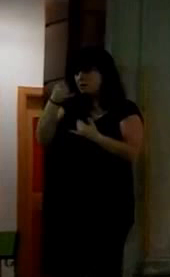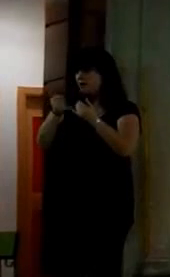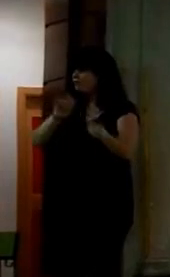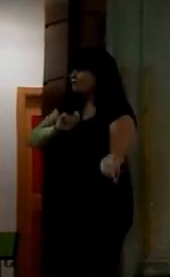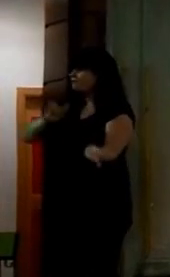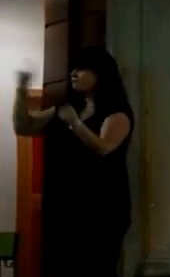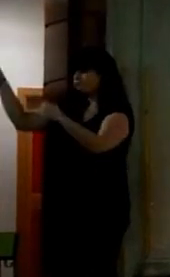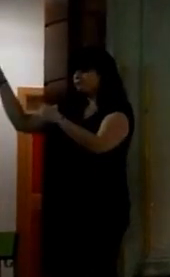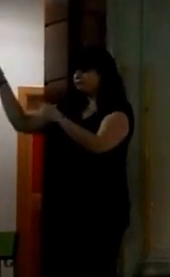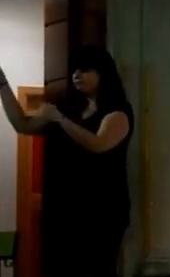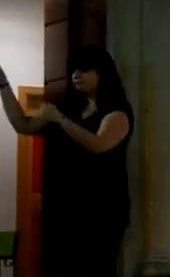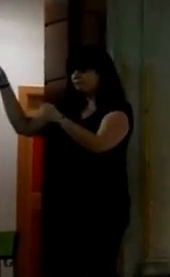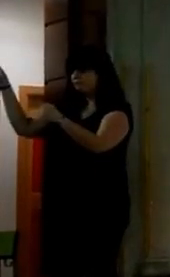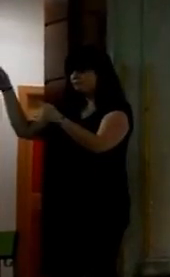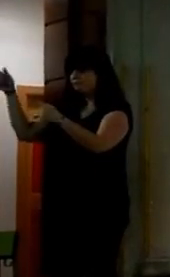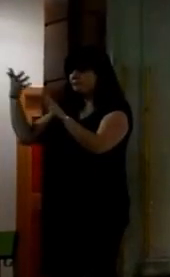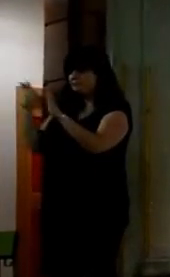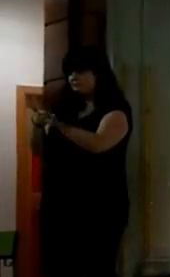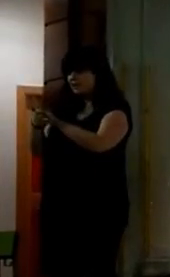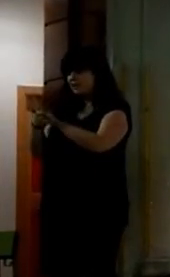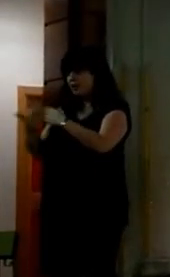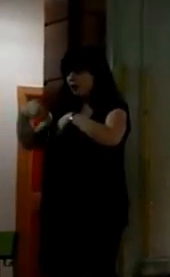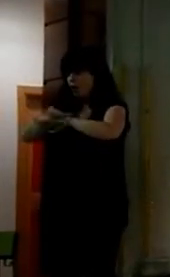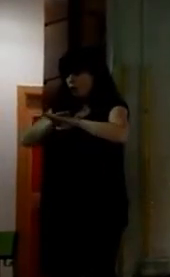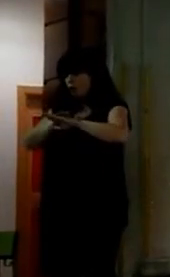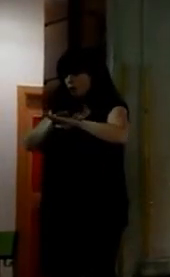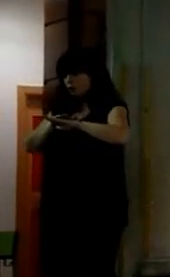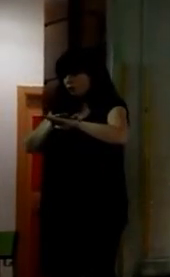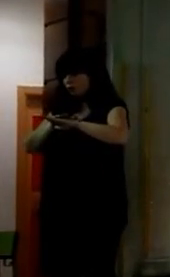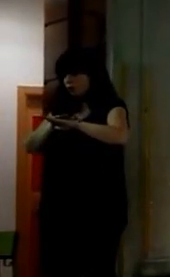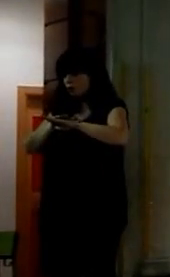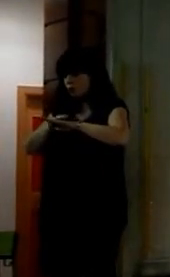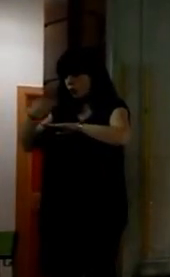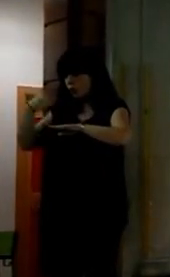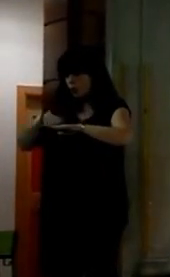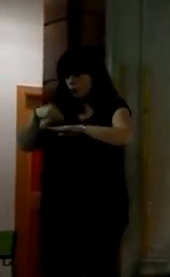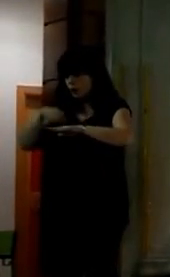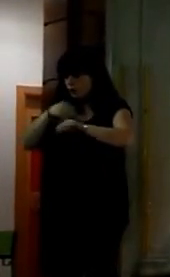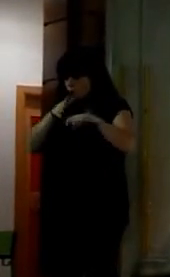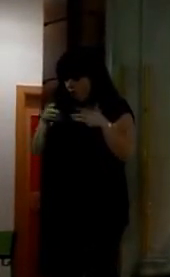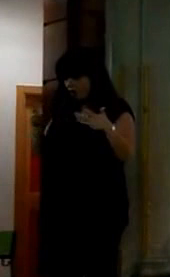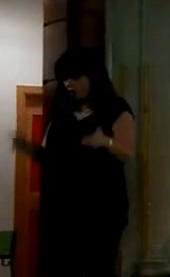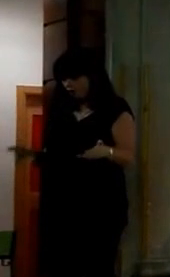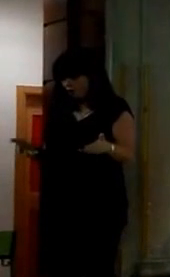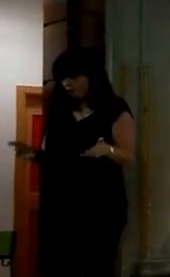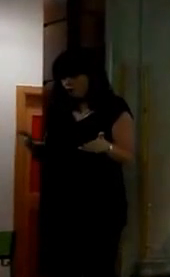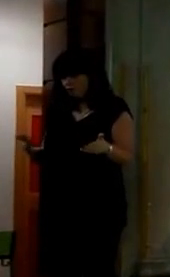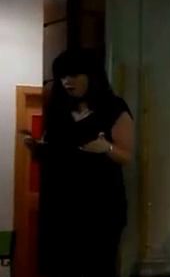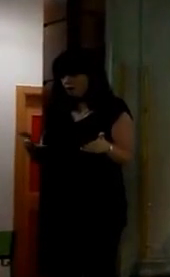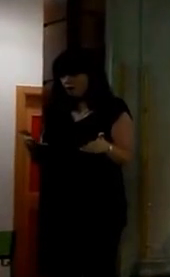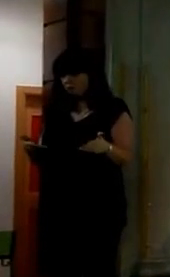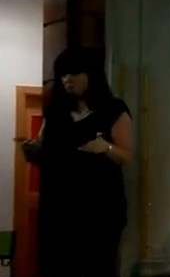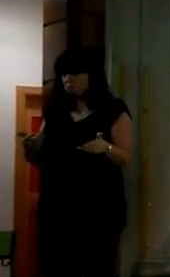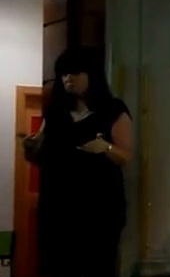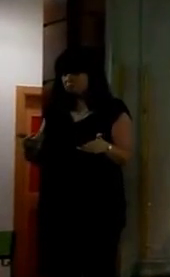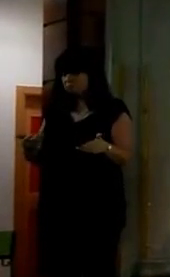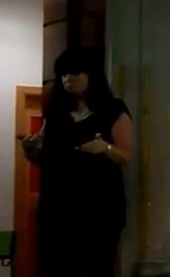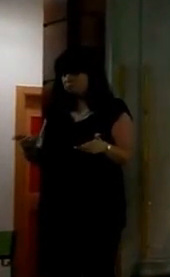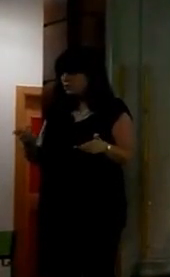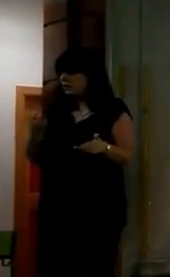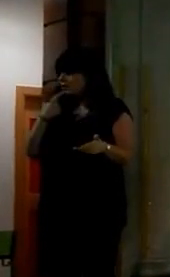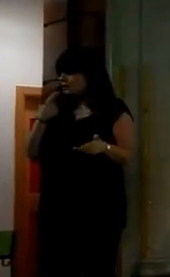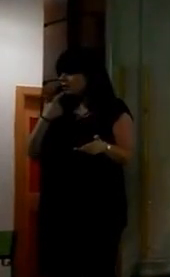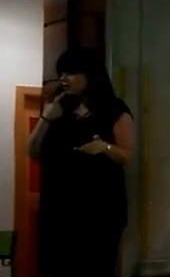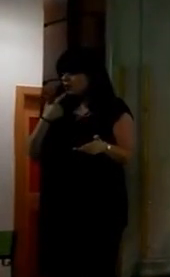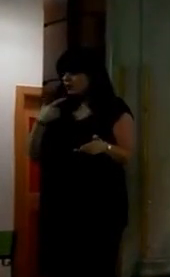foron responsables disso os mesmos que agora botan as mans á cabeza